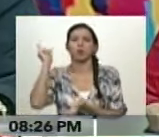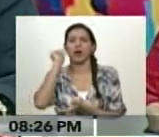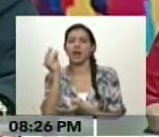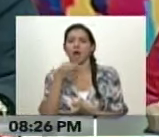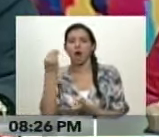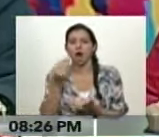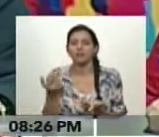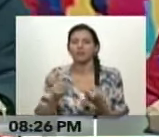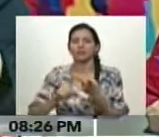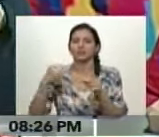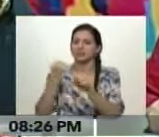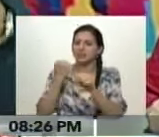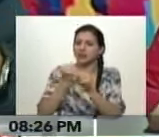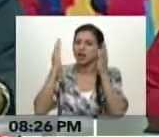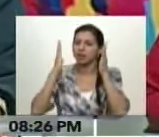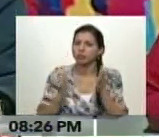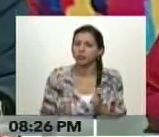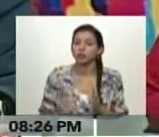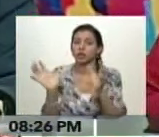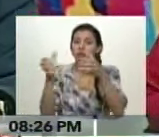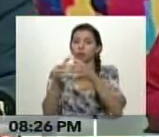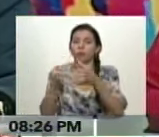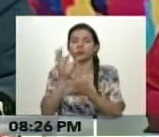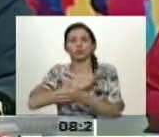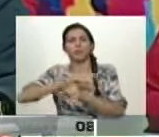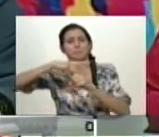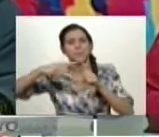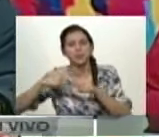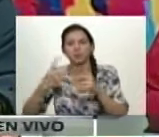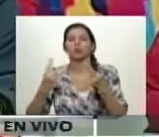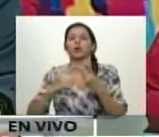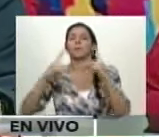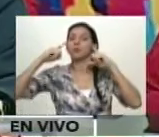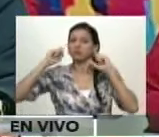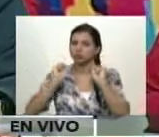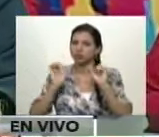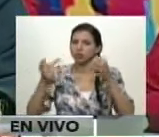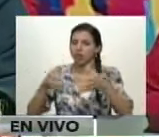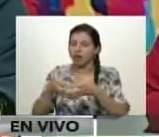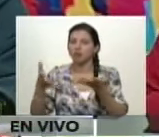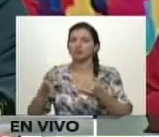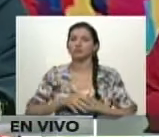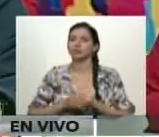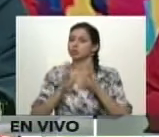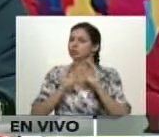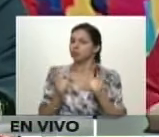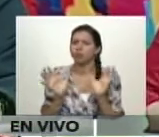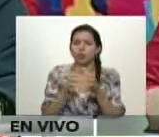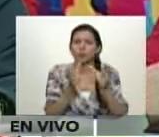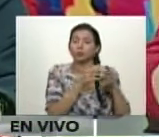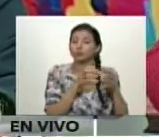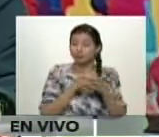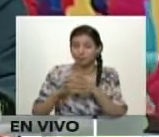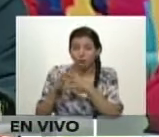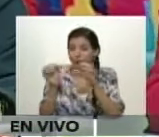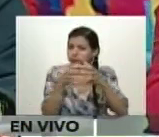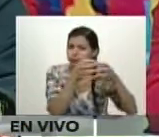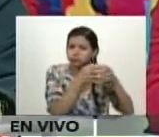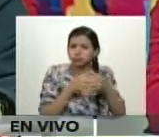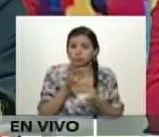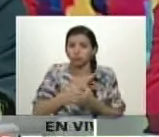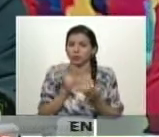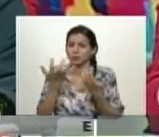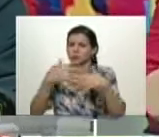jóvenes, de los trabajadores, de la clase media, de los profesionales, todas las fuerzas sociales vayan